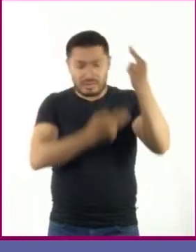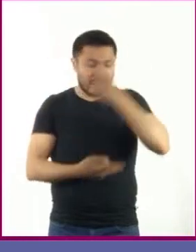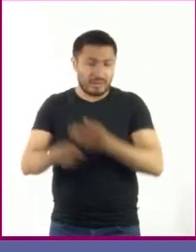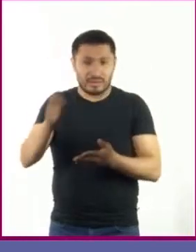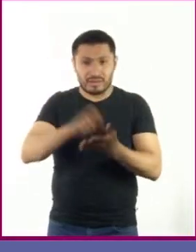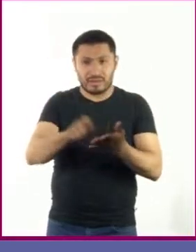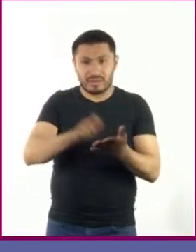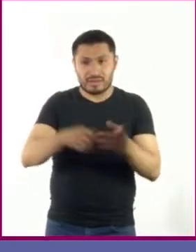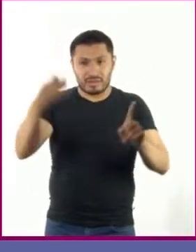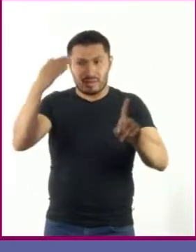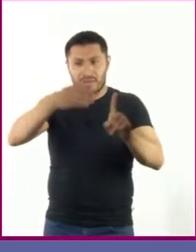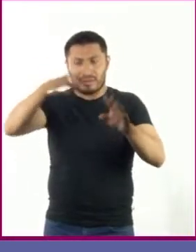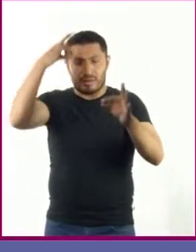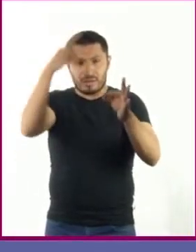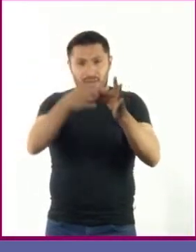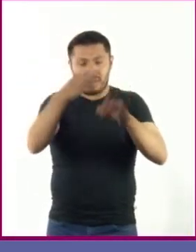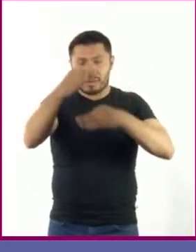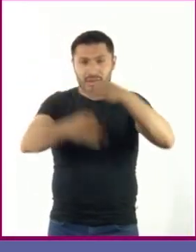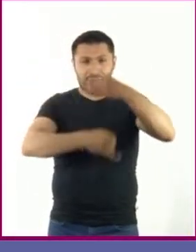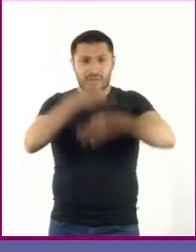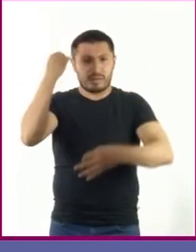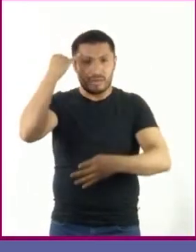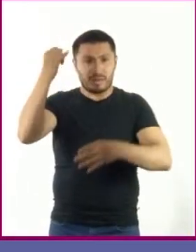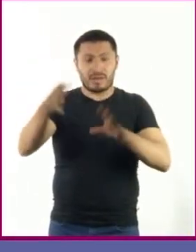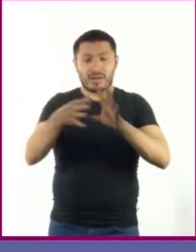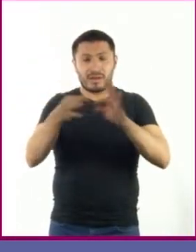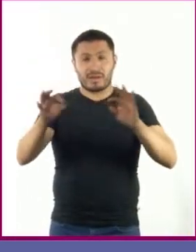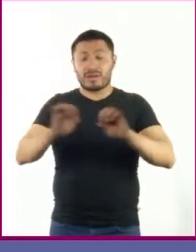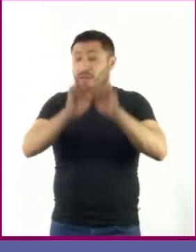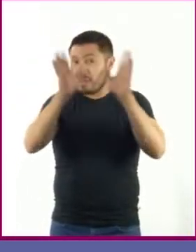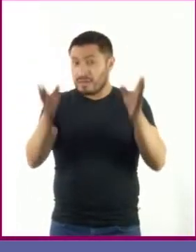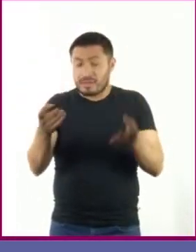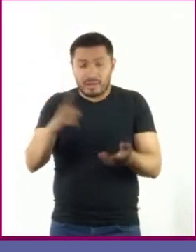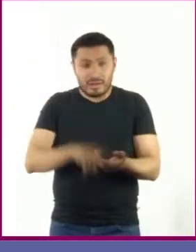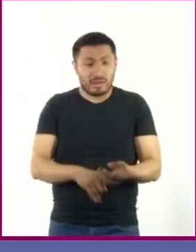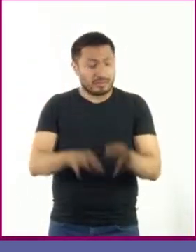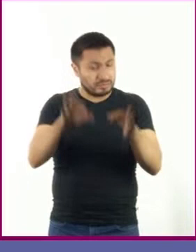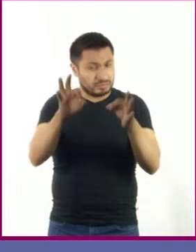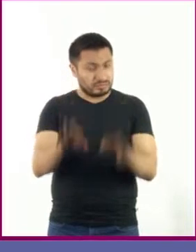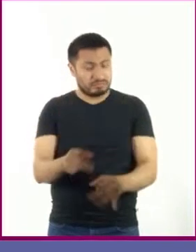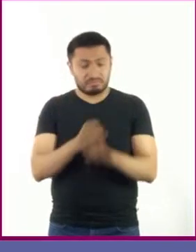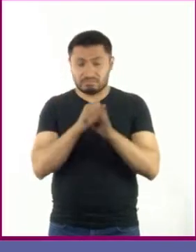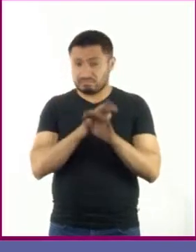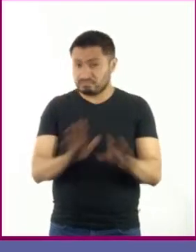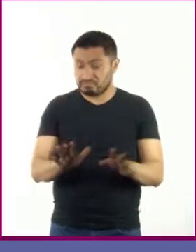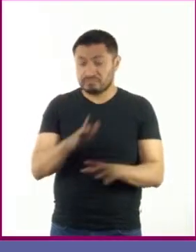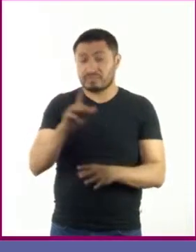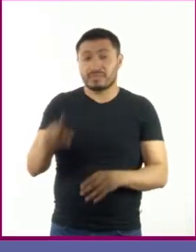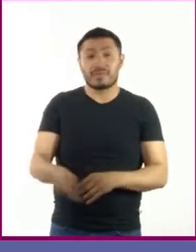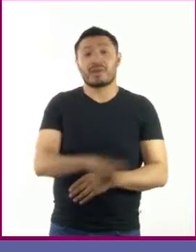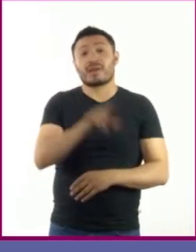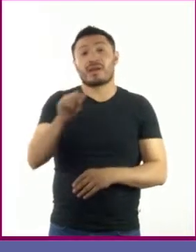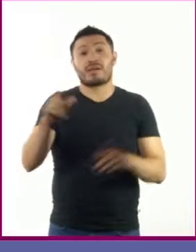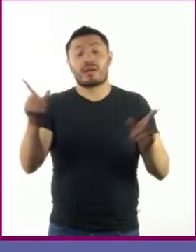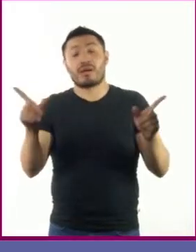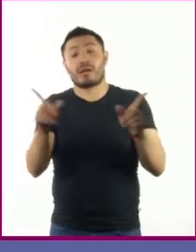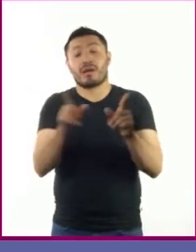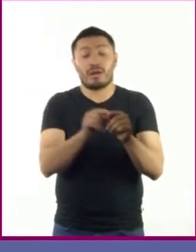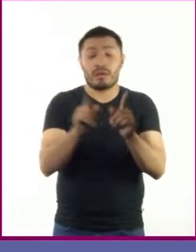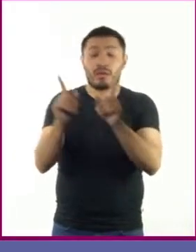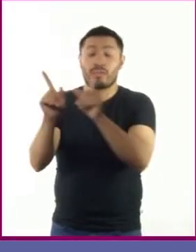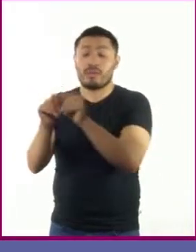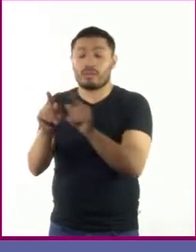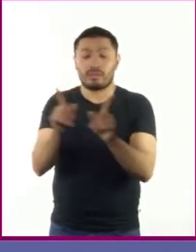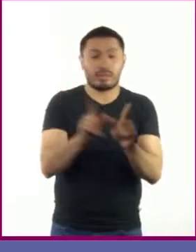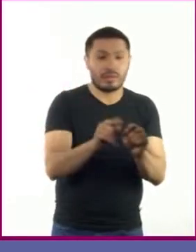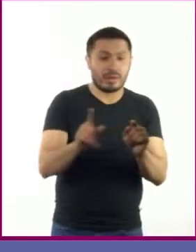las ideas se expresen con claridad, que el contenido sea el correcto y posteriormente ir a lo particular, como